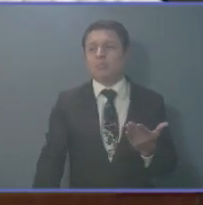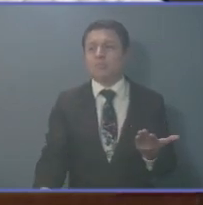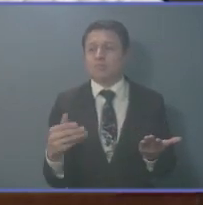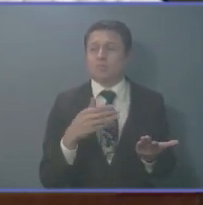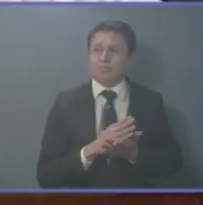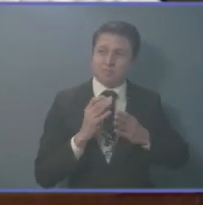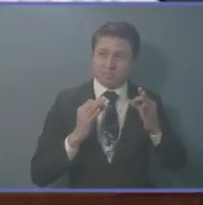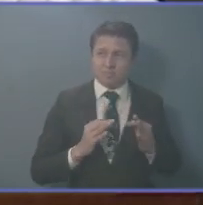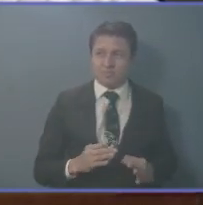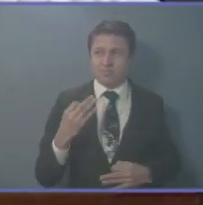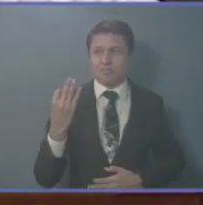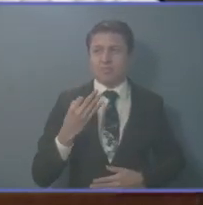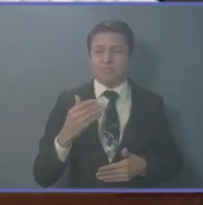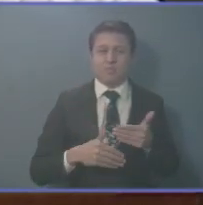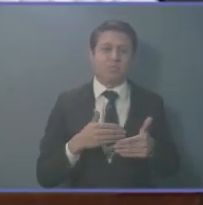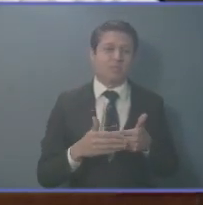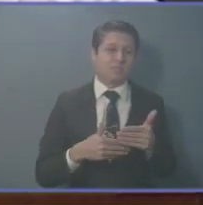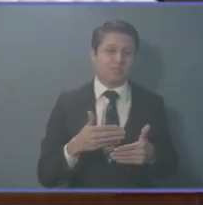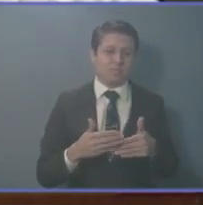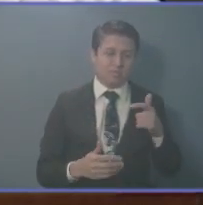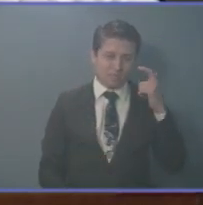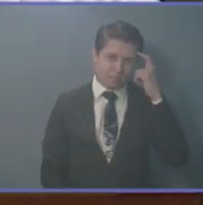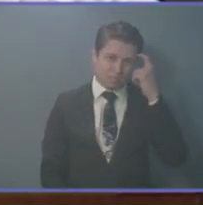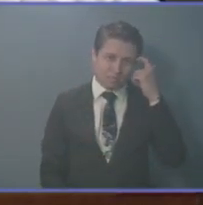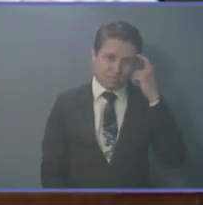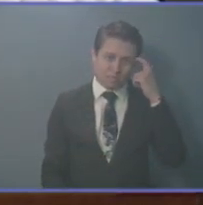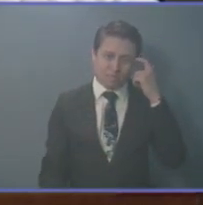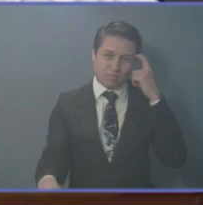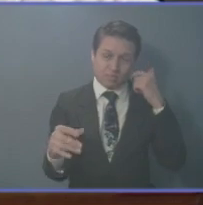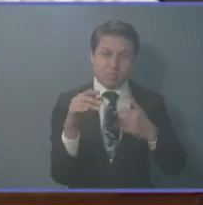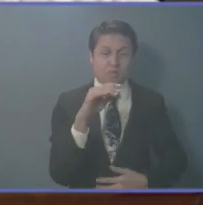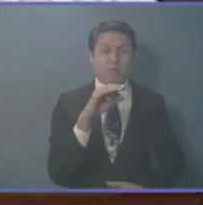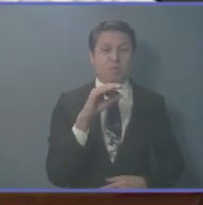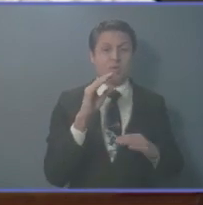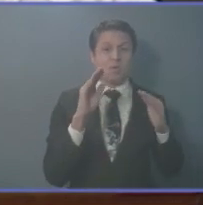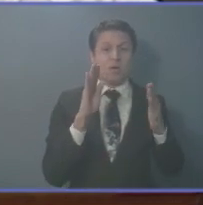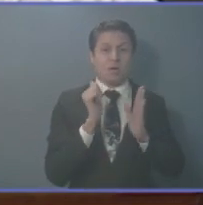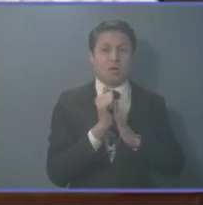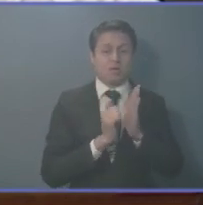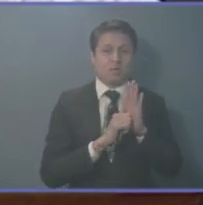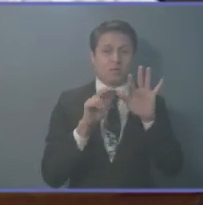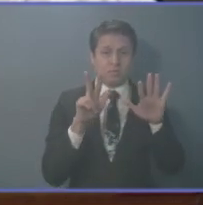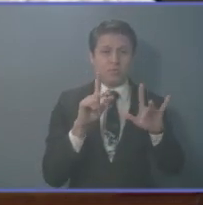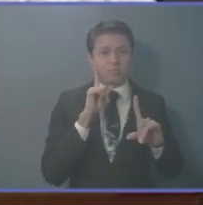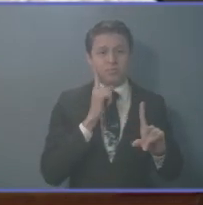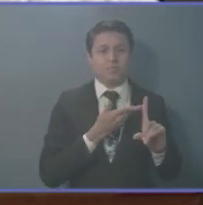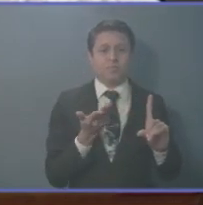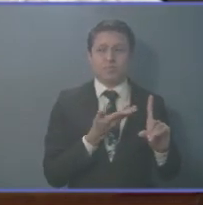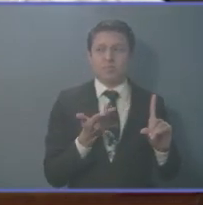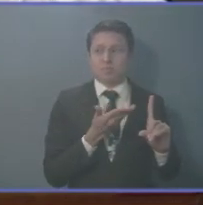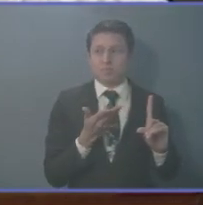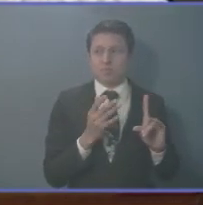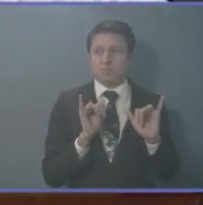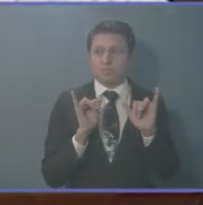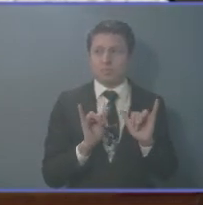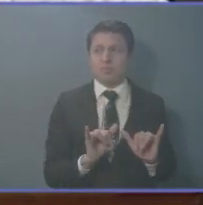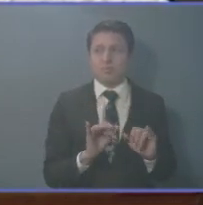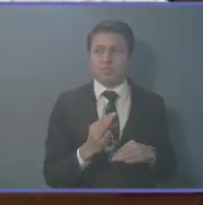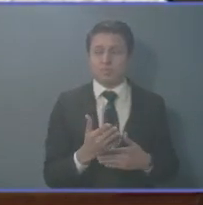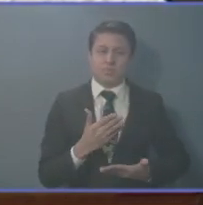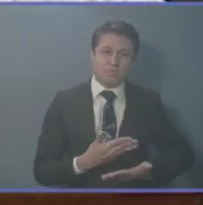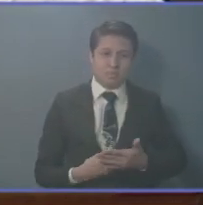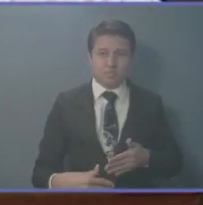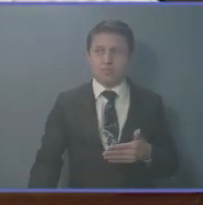sanitarias indicadas por dicho ministerio. Cuarentena. Artículo 8. Con la finalidad de salvaguardar la salud pública